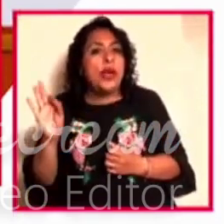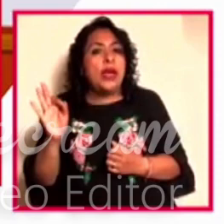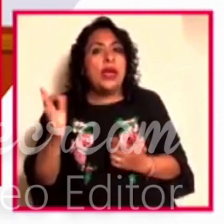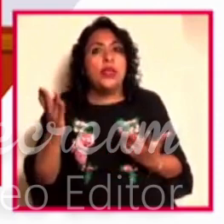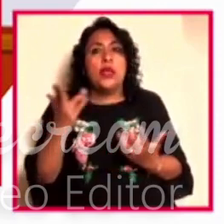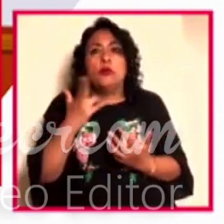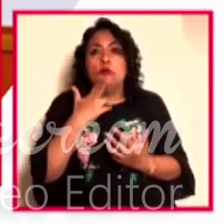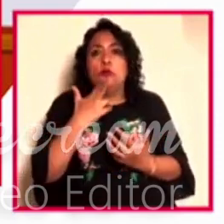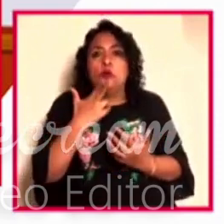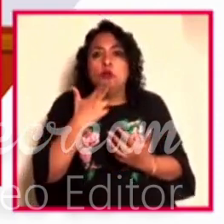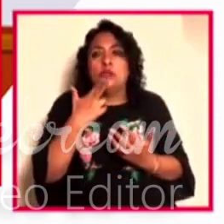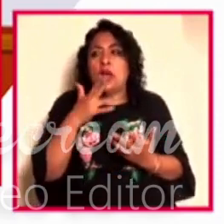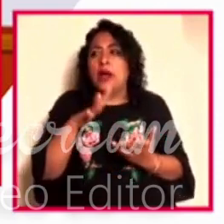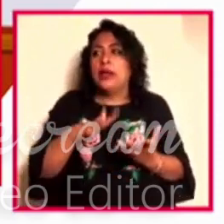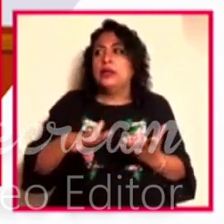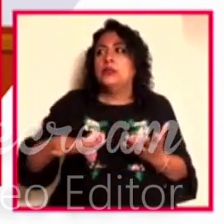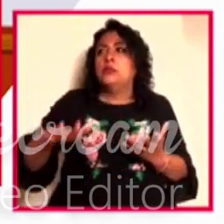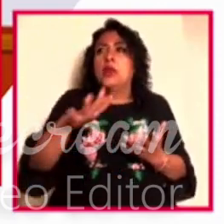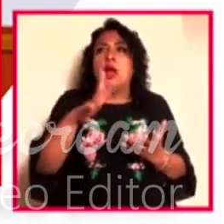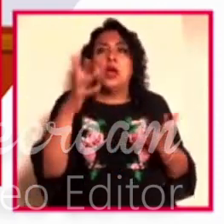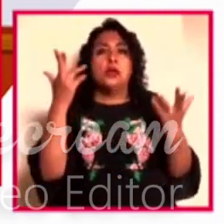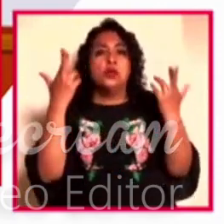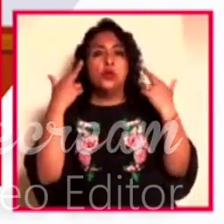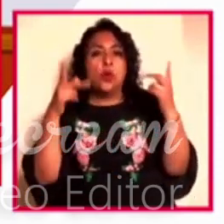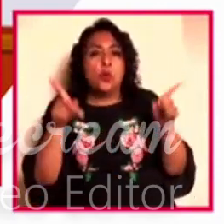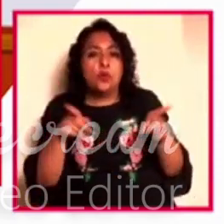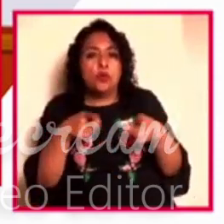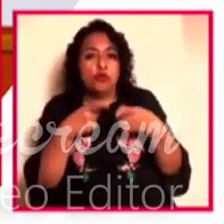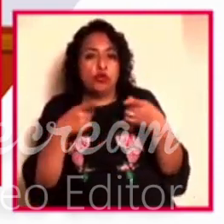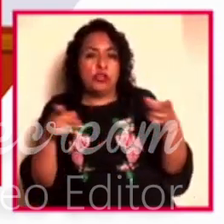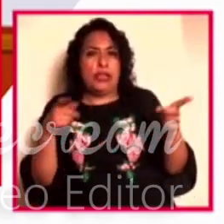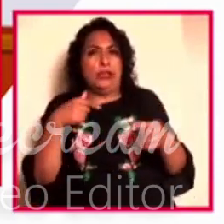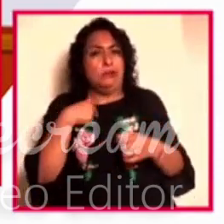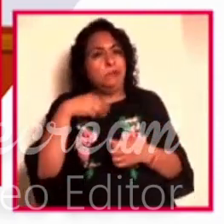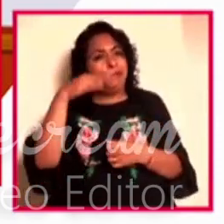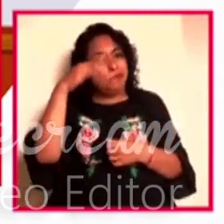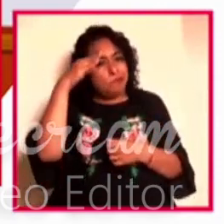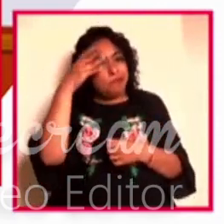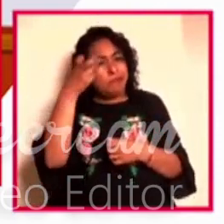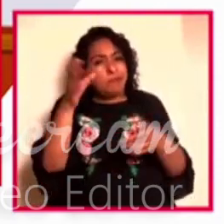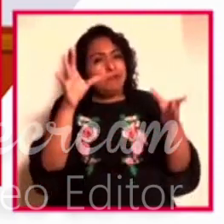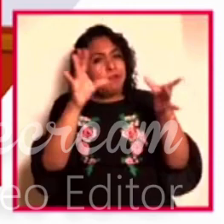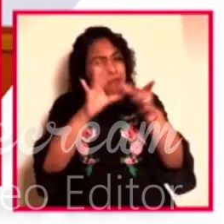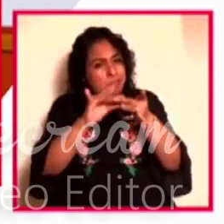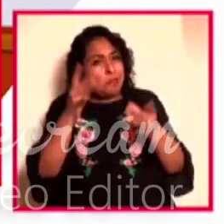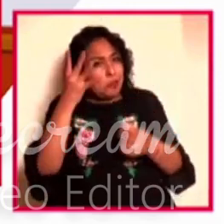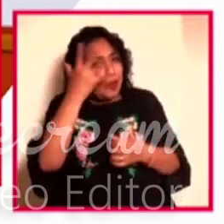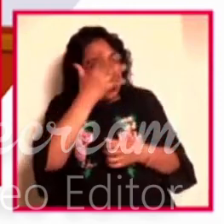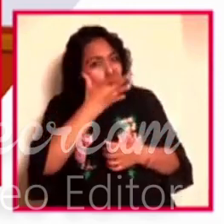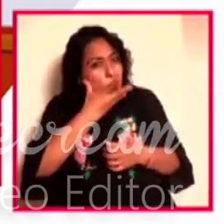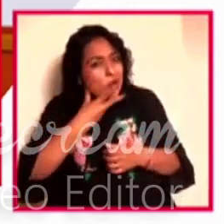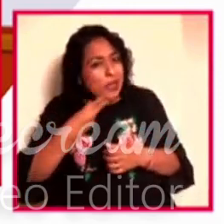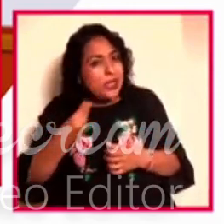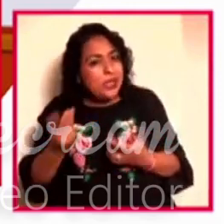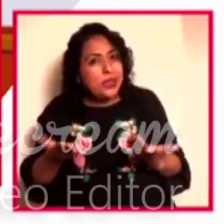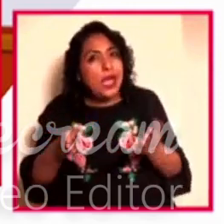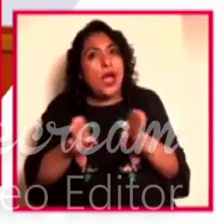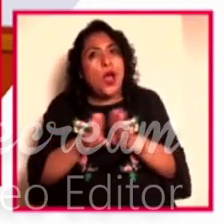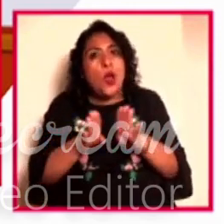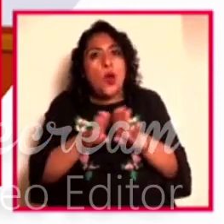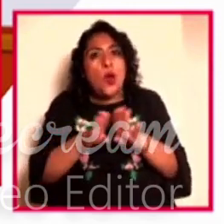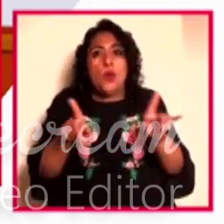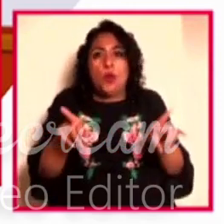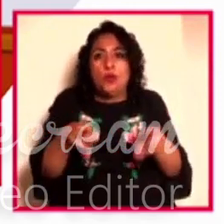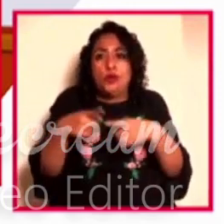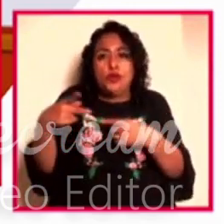utilizar el espacio sonoro. Y me pareció una descripción muy linda de lo que era la música de